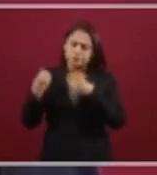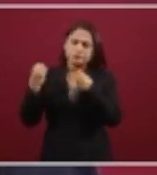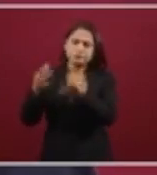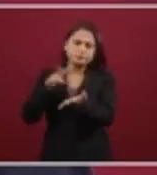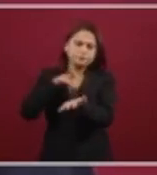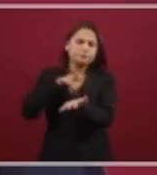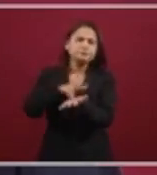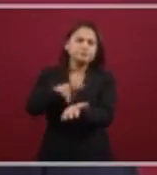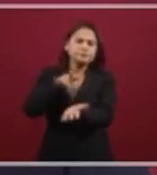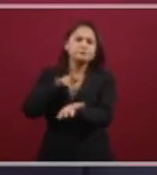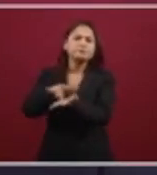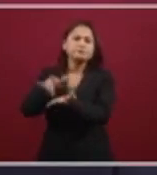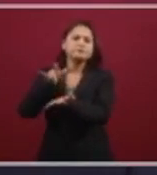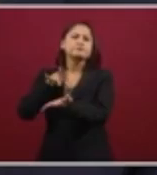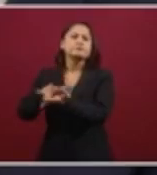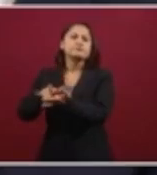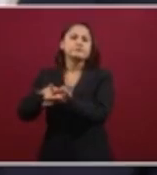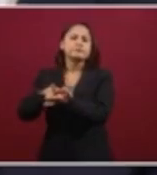casi